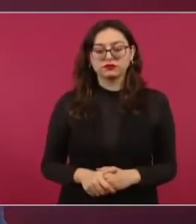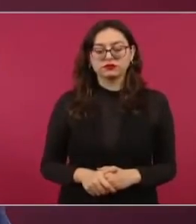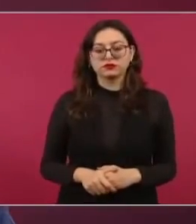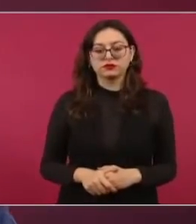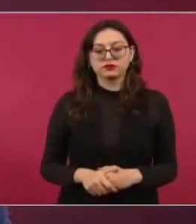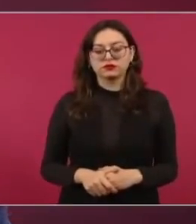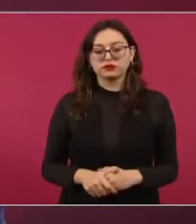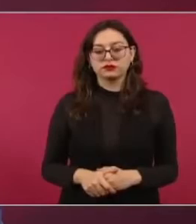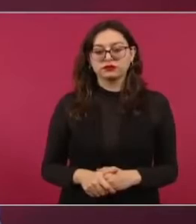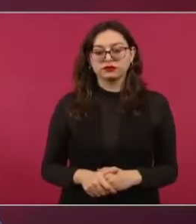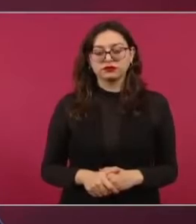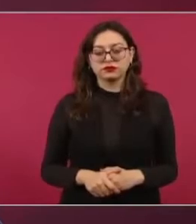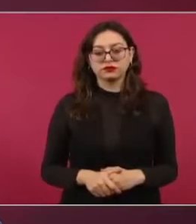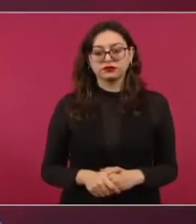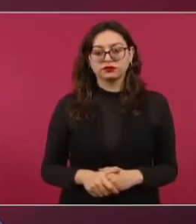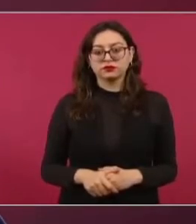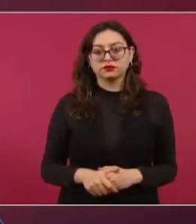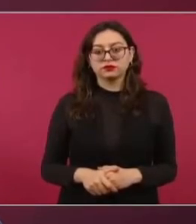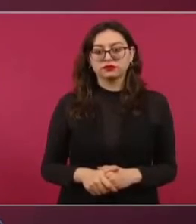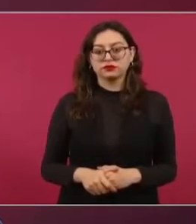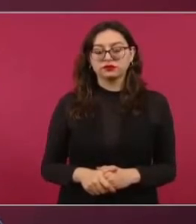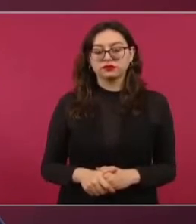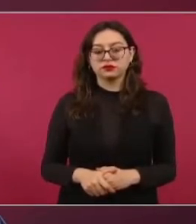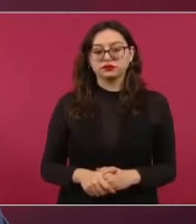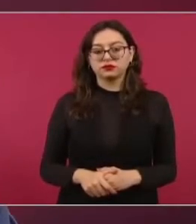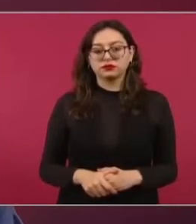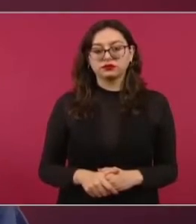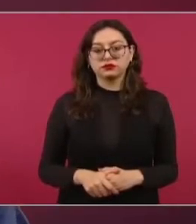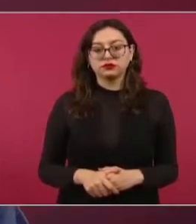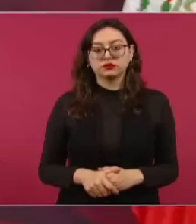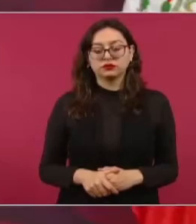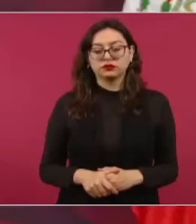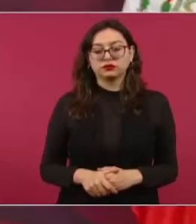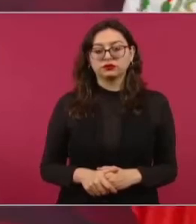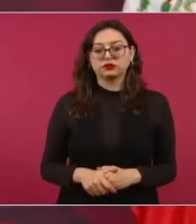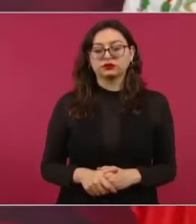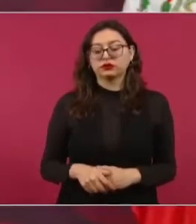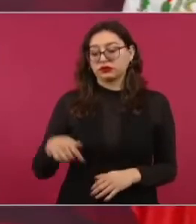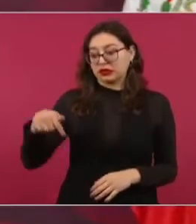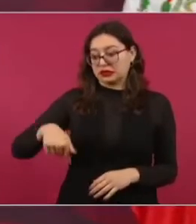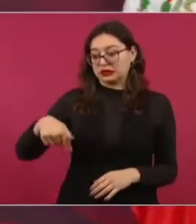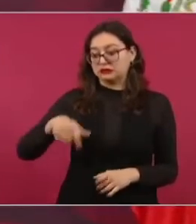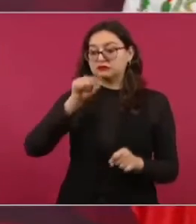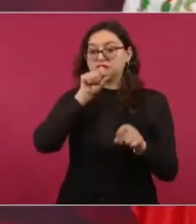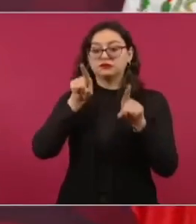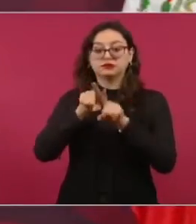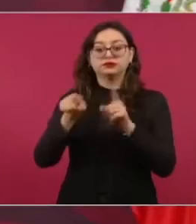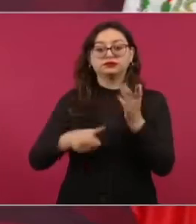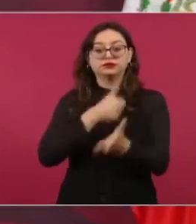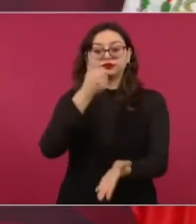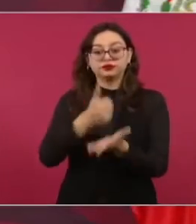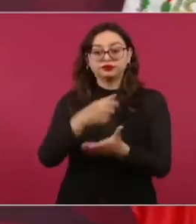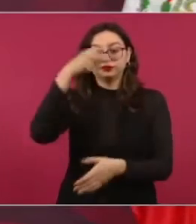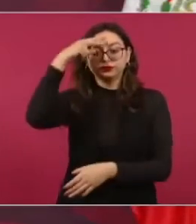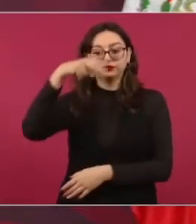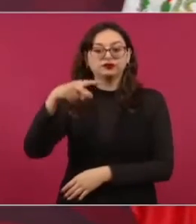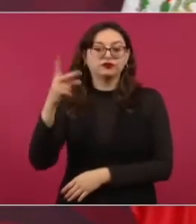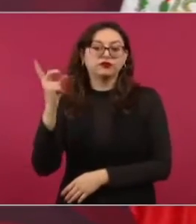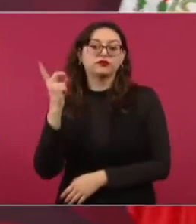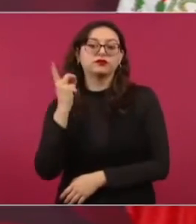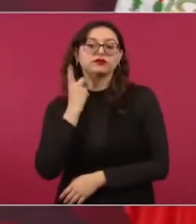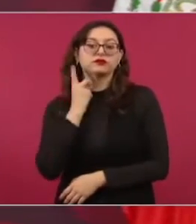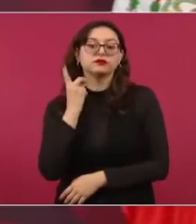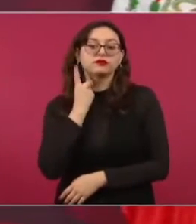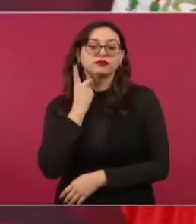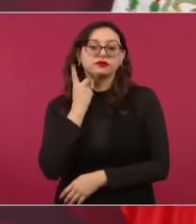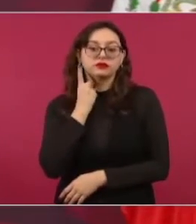después, proponer al Congreso, o en este caso a la Asamblea, a quienes iban a pasar de